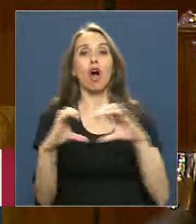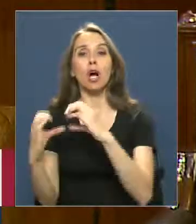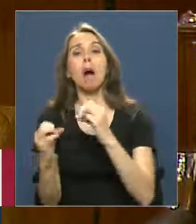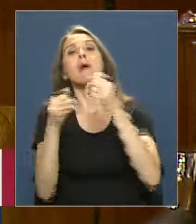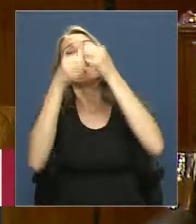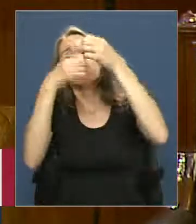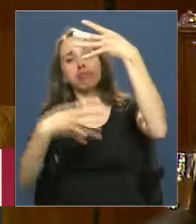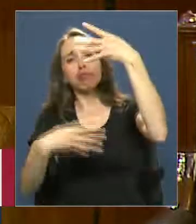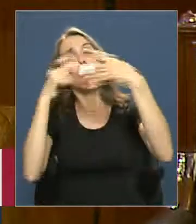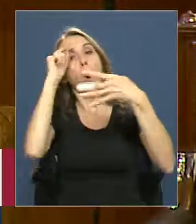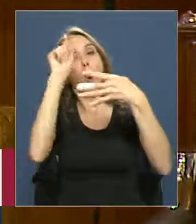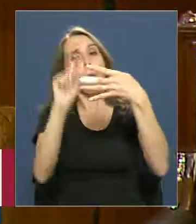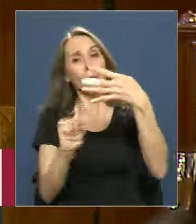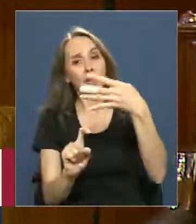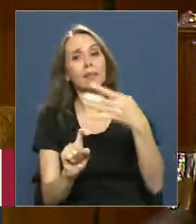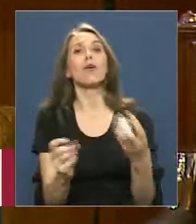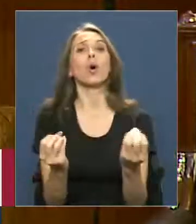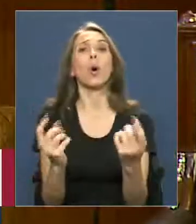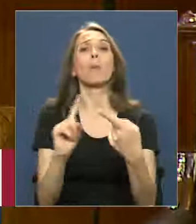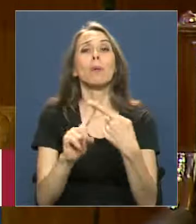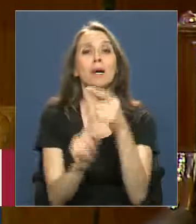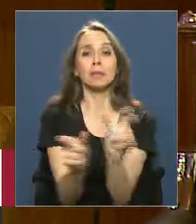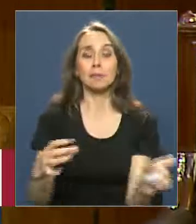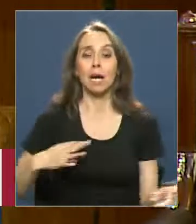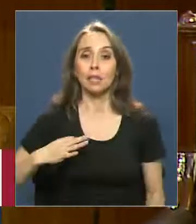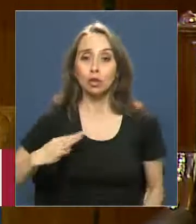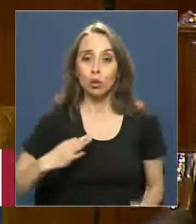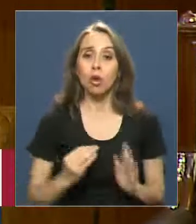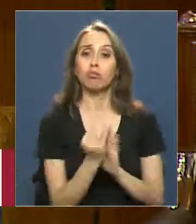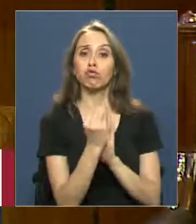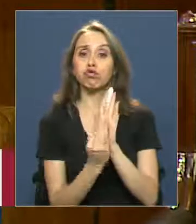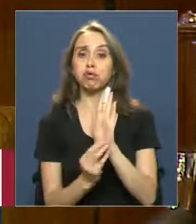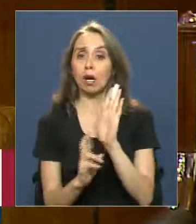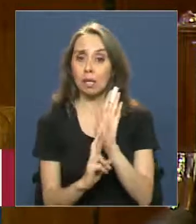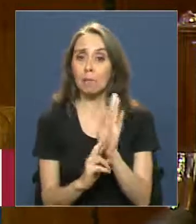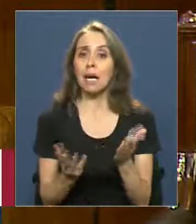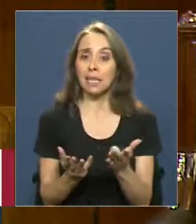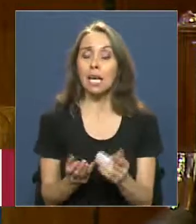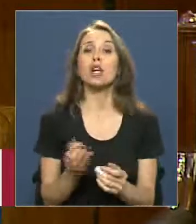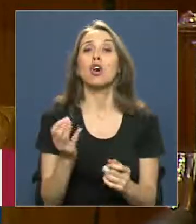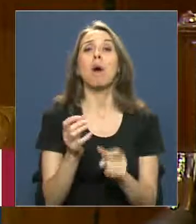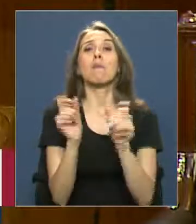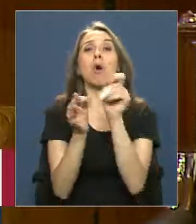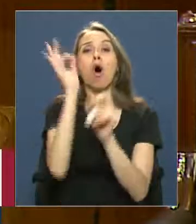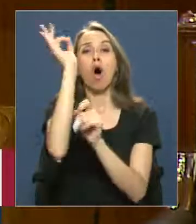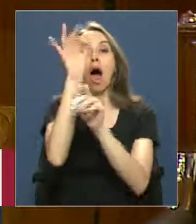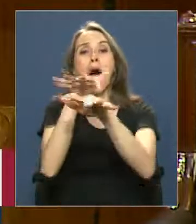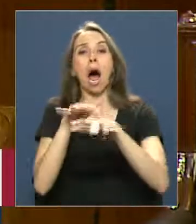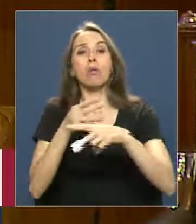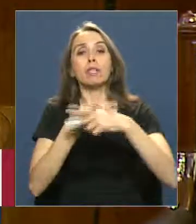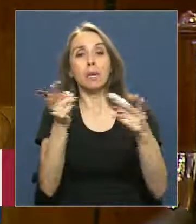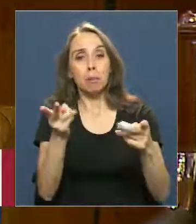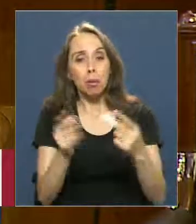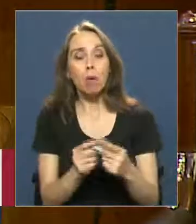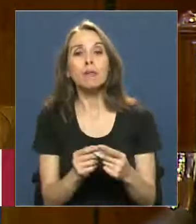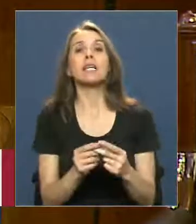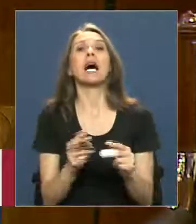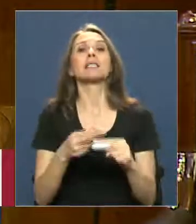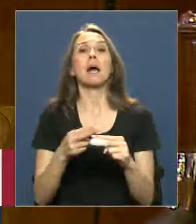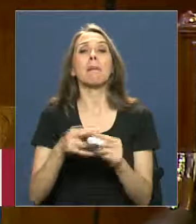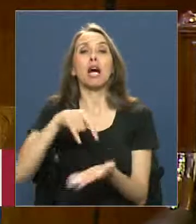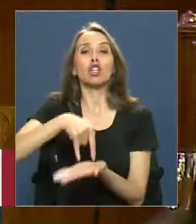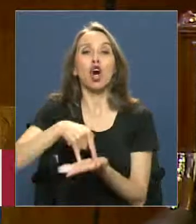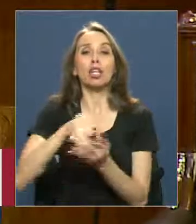además señalar que los mecanismos de participación ciudadana que van a quedar reglamentados son las audiencias públicas, el Congreso virtual,